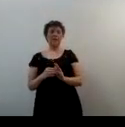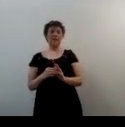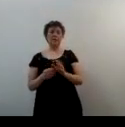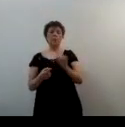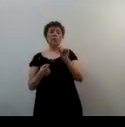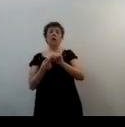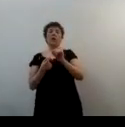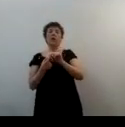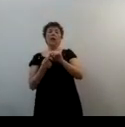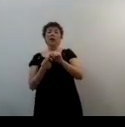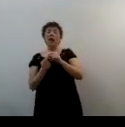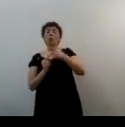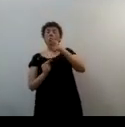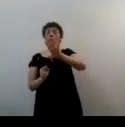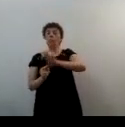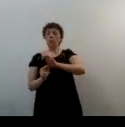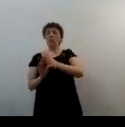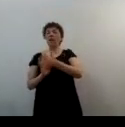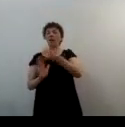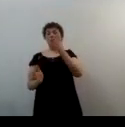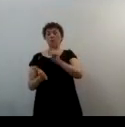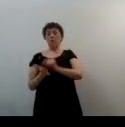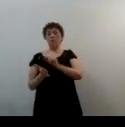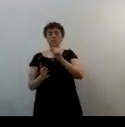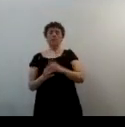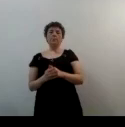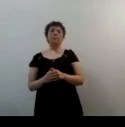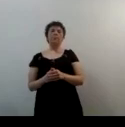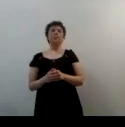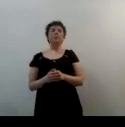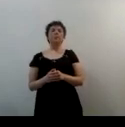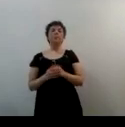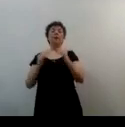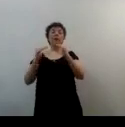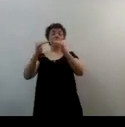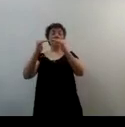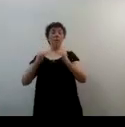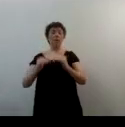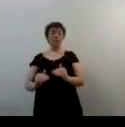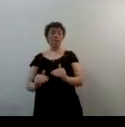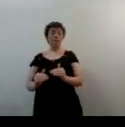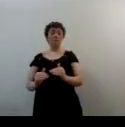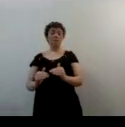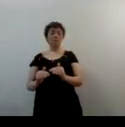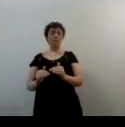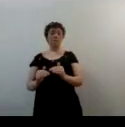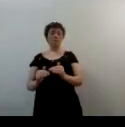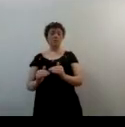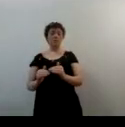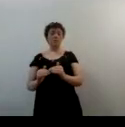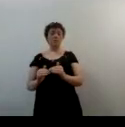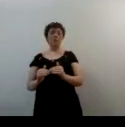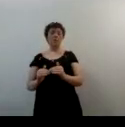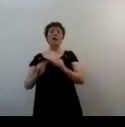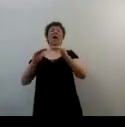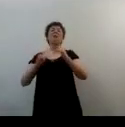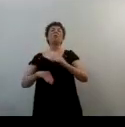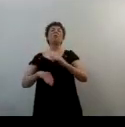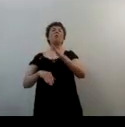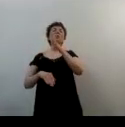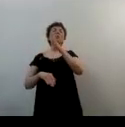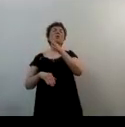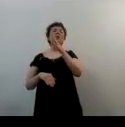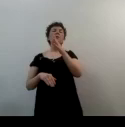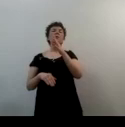glucémico nos afecta. Y bueno, las que están abajo, las pongo abajo porque suelen ser de